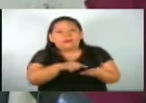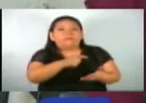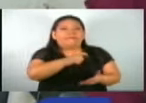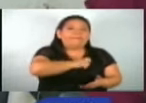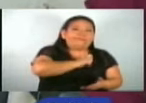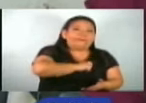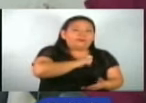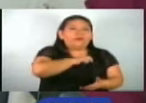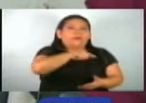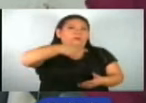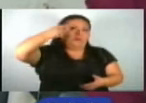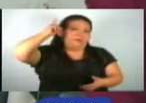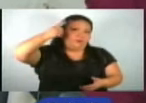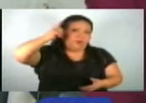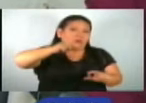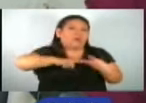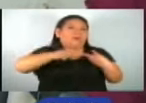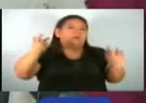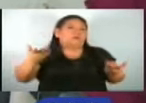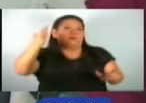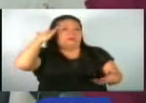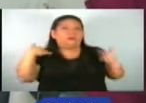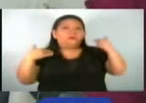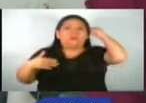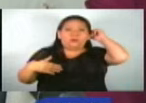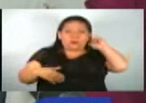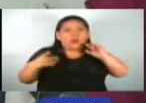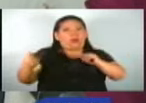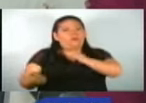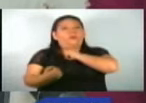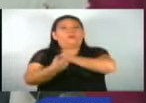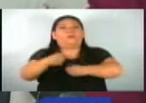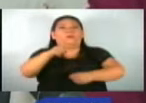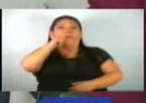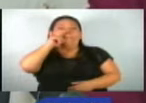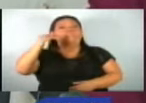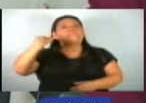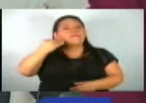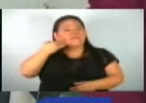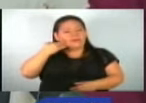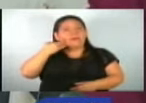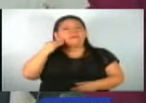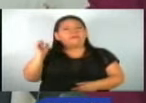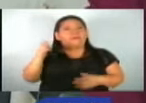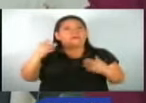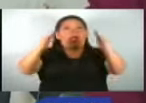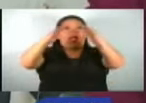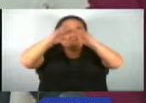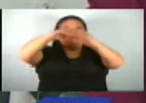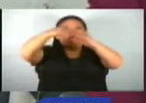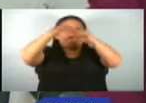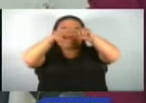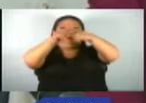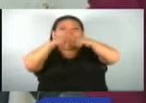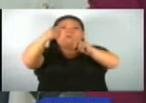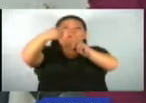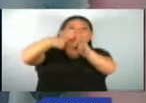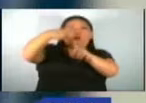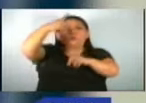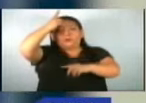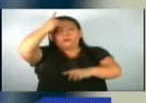esos son los profesores, los maestros, con el apoyo de los padres de familia. Se han estado reparando techos los fines de